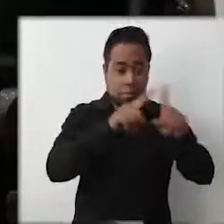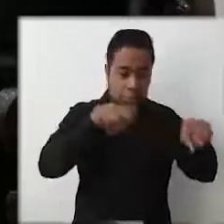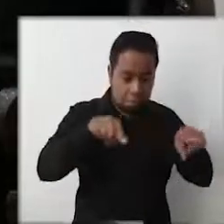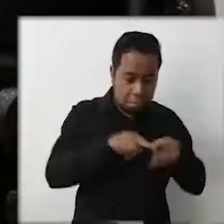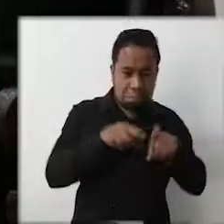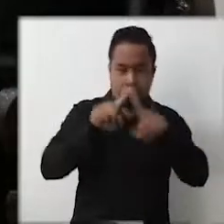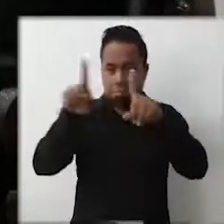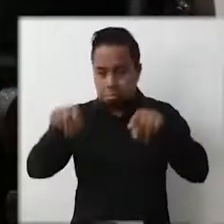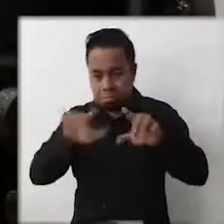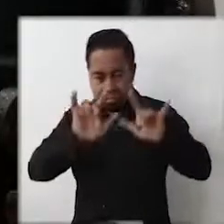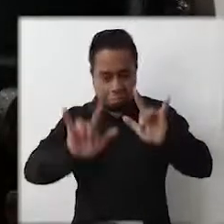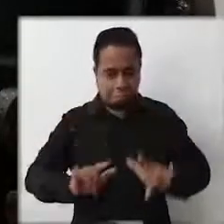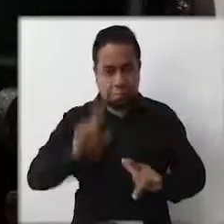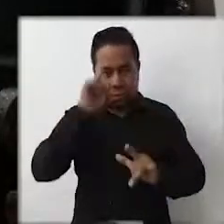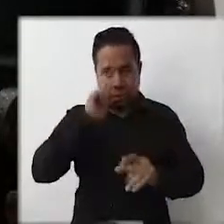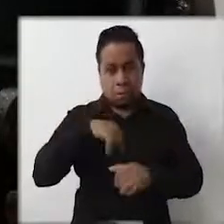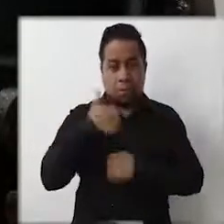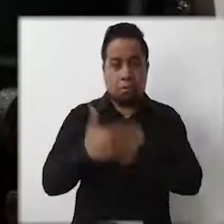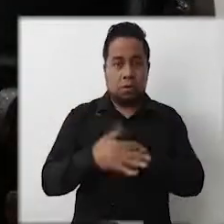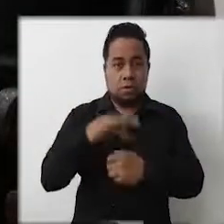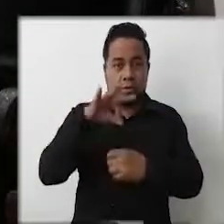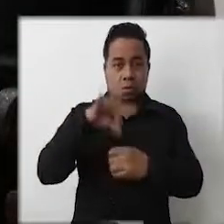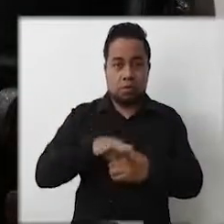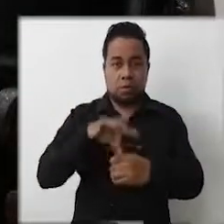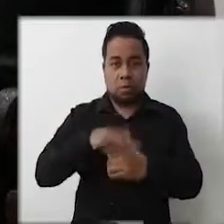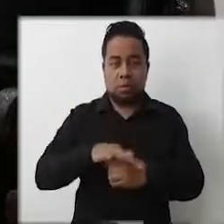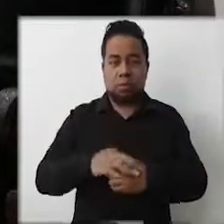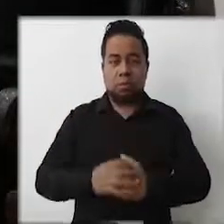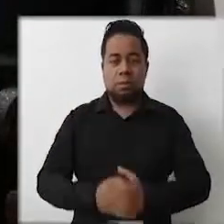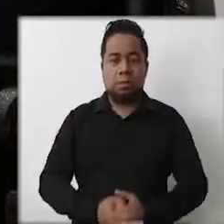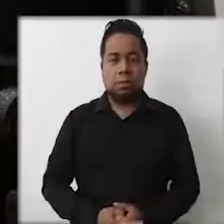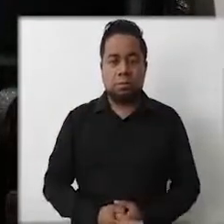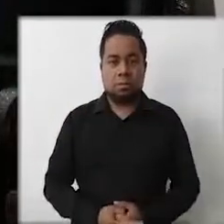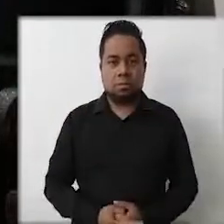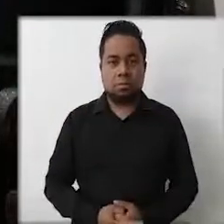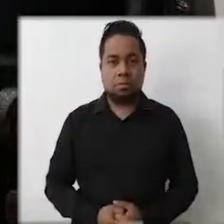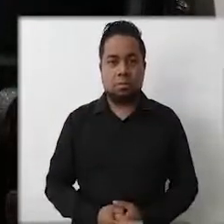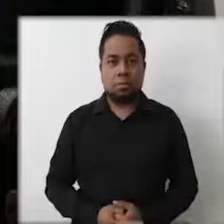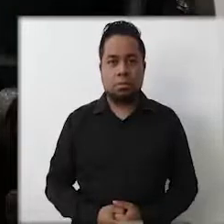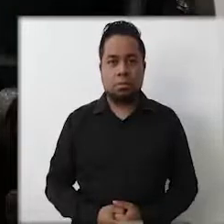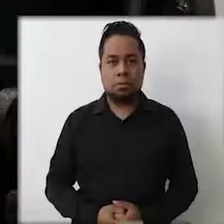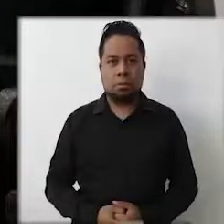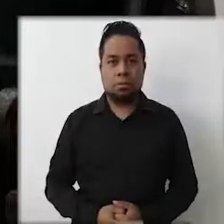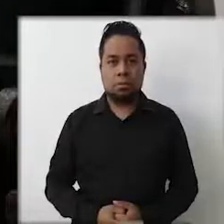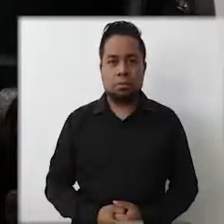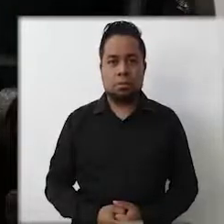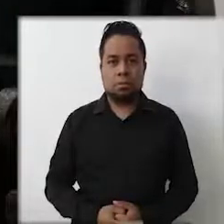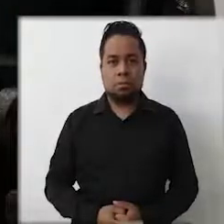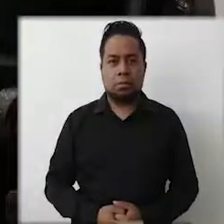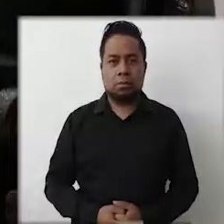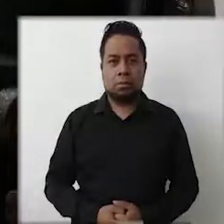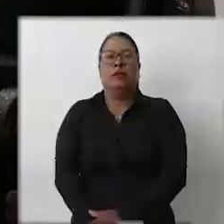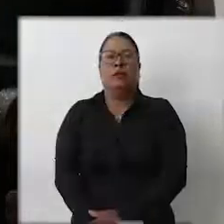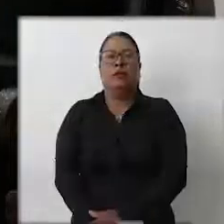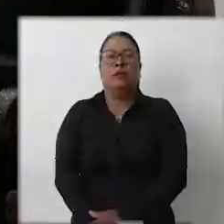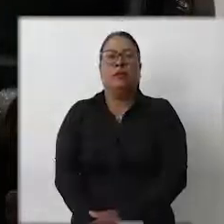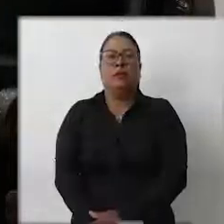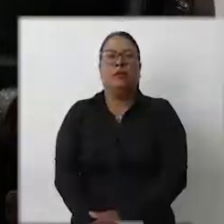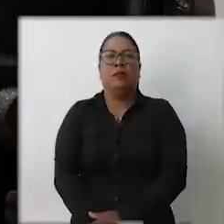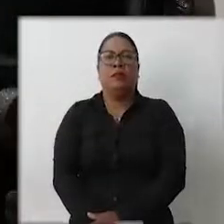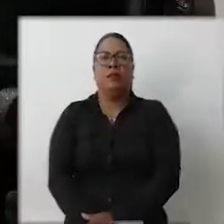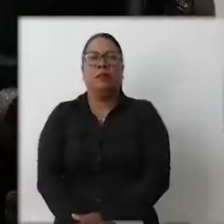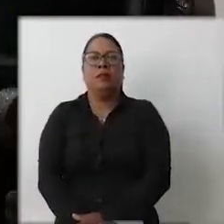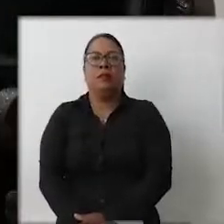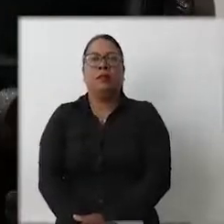y Colonias, se ha avanzado en la autorización de distinciones para las fórmulas de candidatas